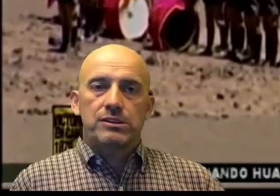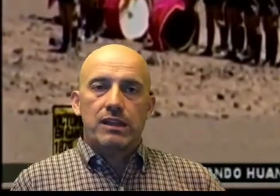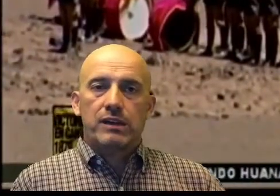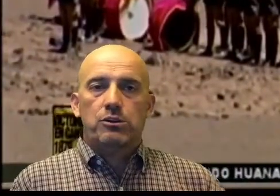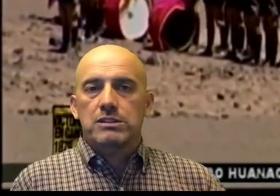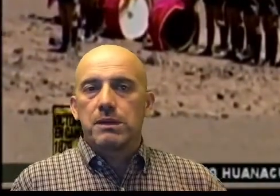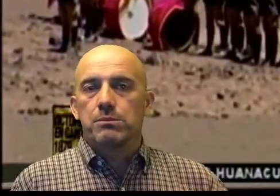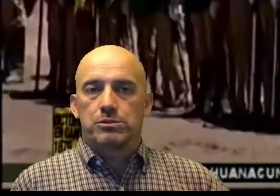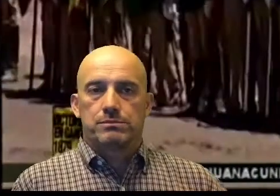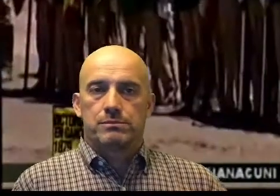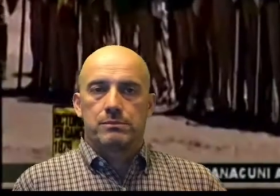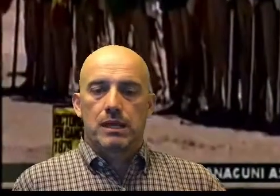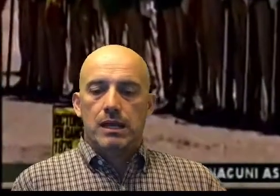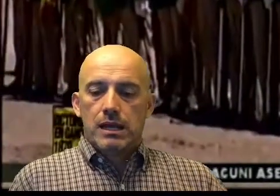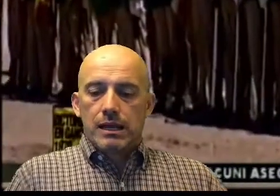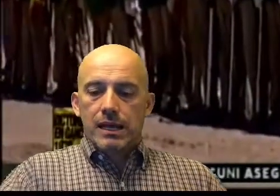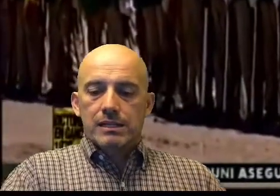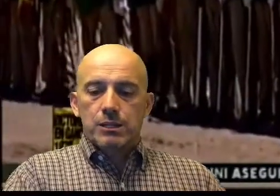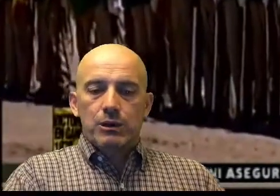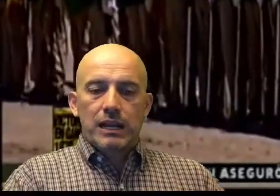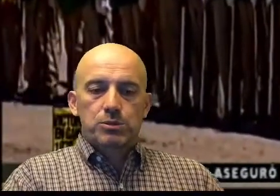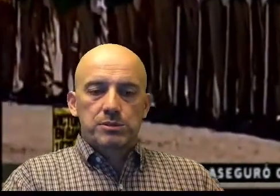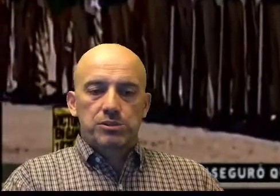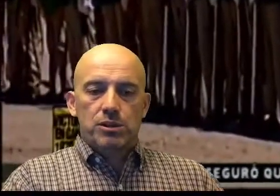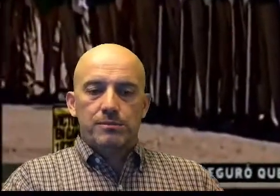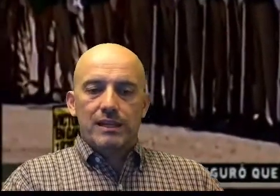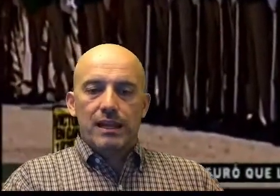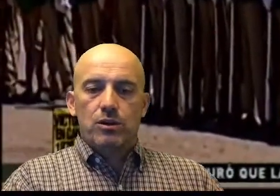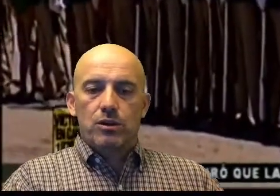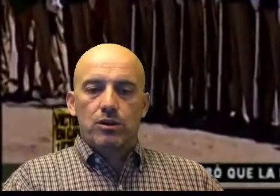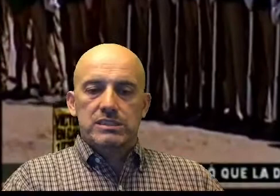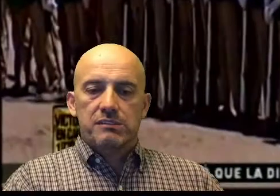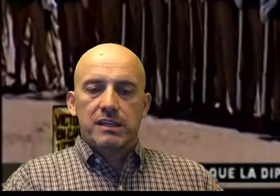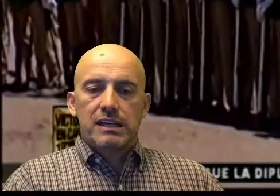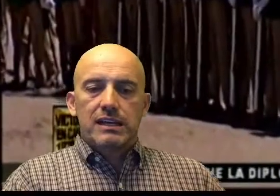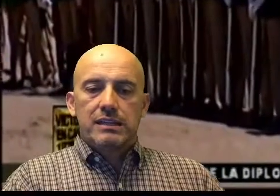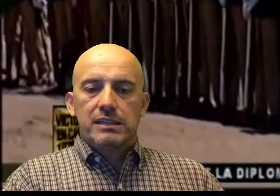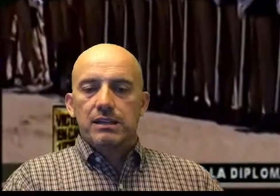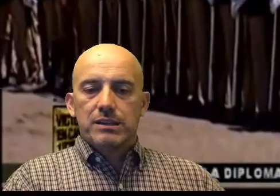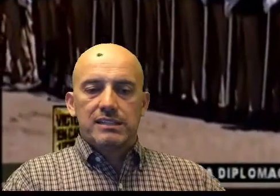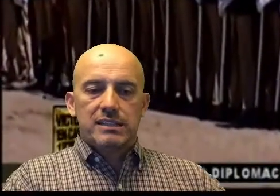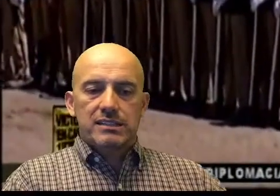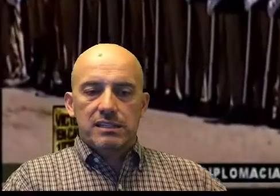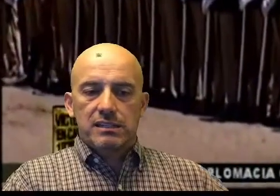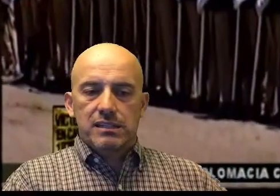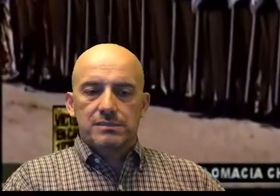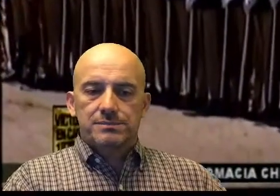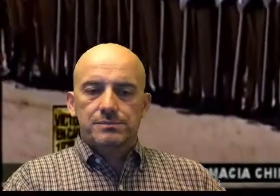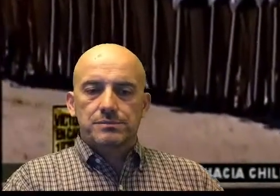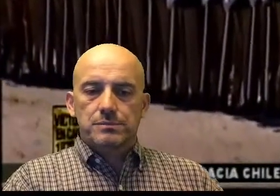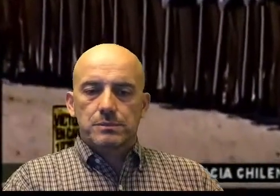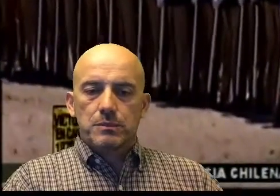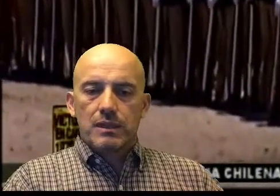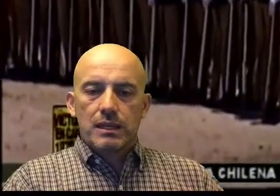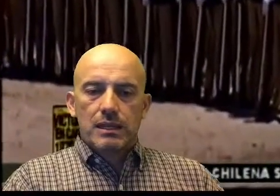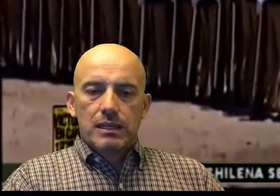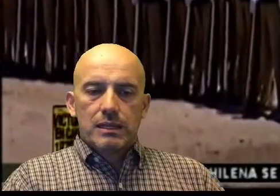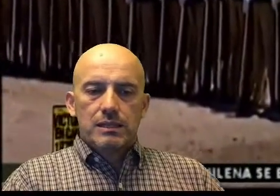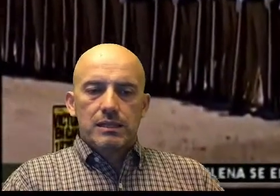se pueden dar los cargo sí mismos es ridícula la suposición y luego lo hace ver y elena sin antecedentes